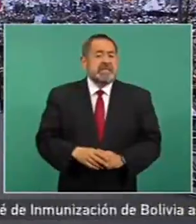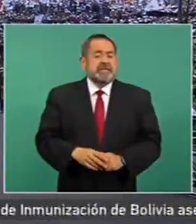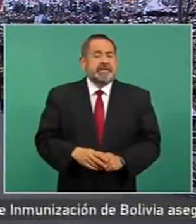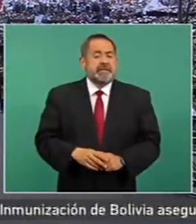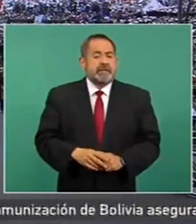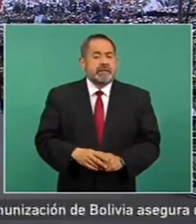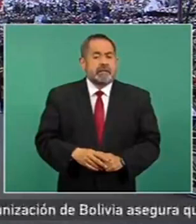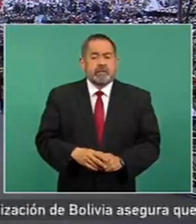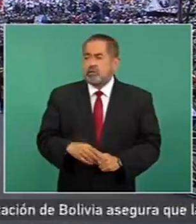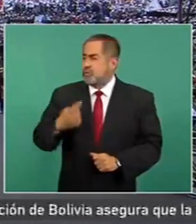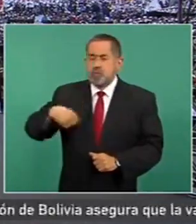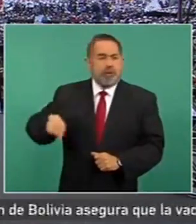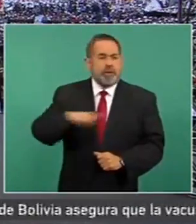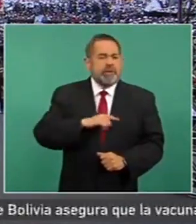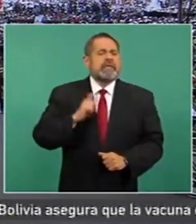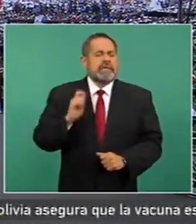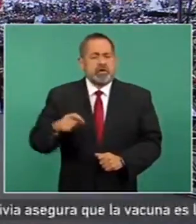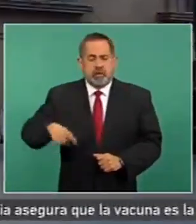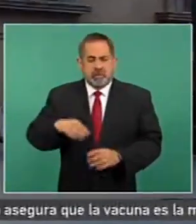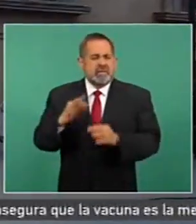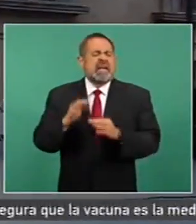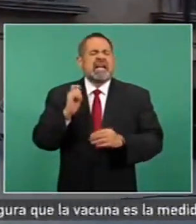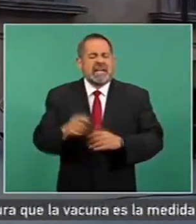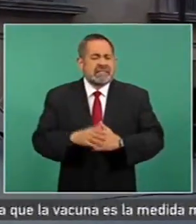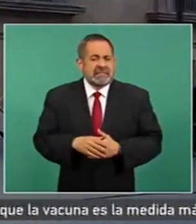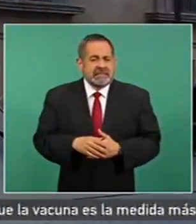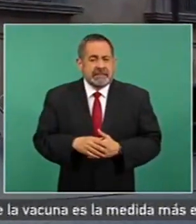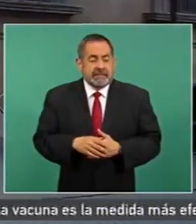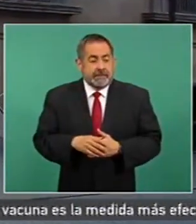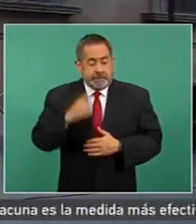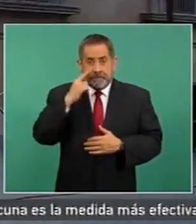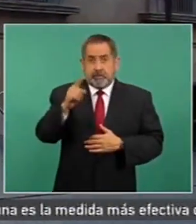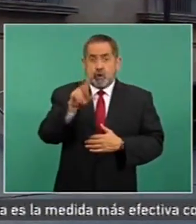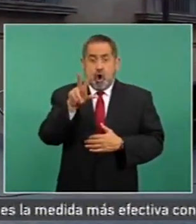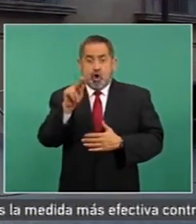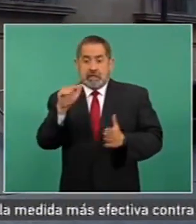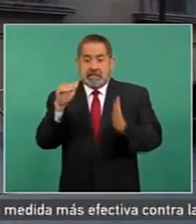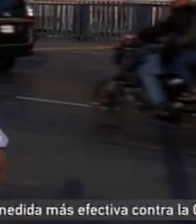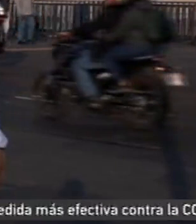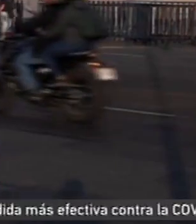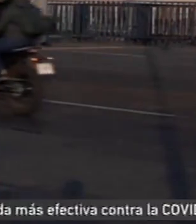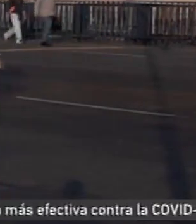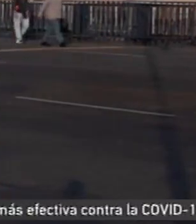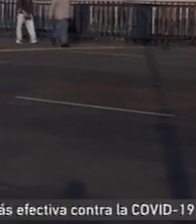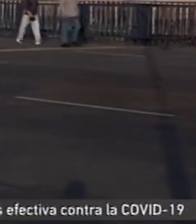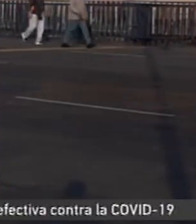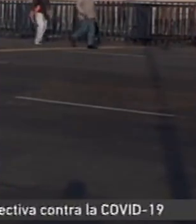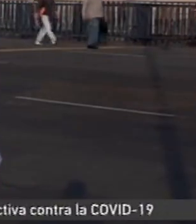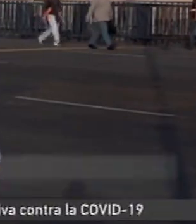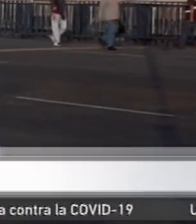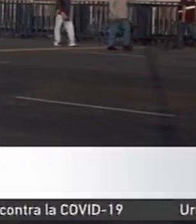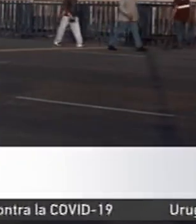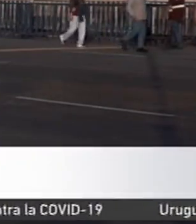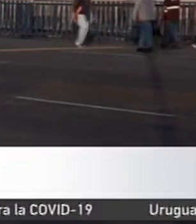ideología y movimiento político en el gobierno. 3 años de campaña electoral anuncian los expertos. AMLO espera que